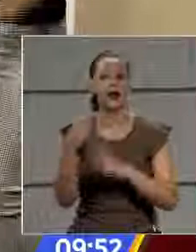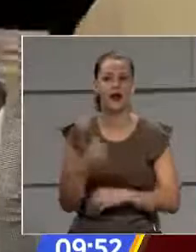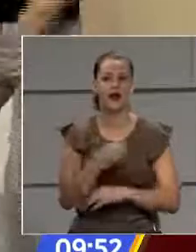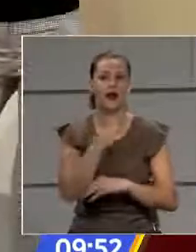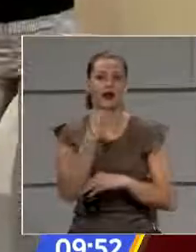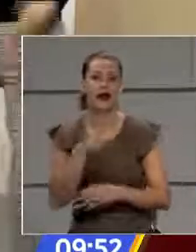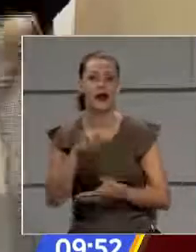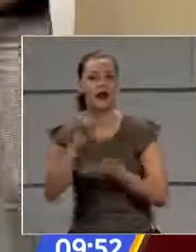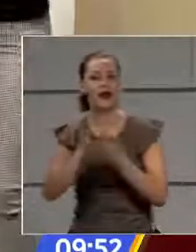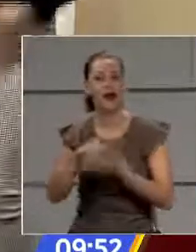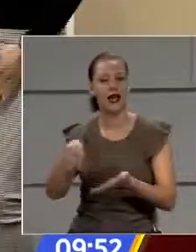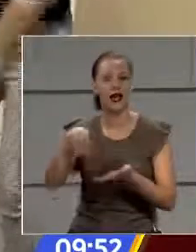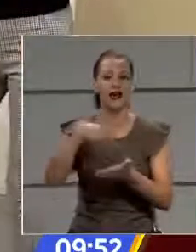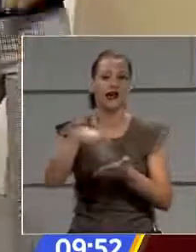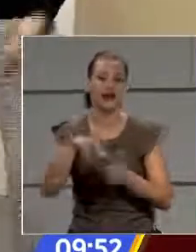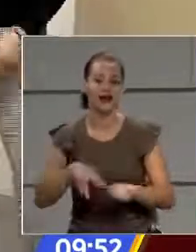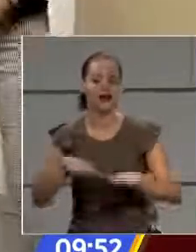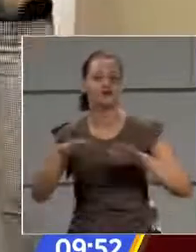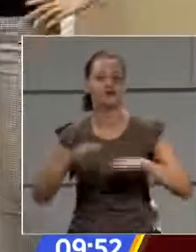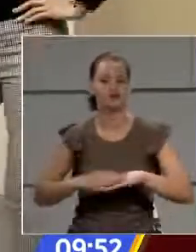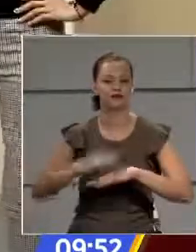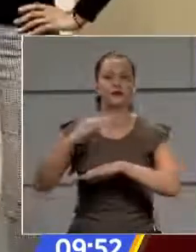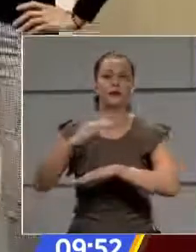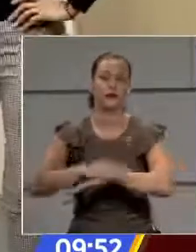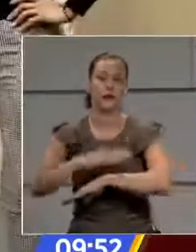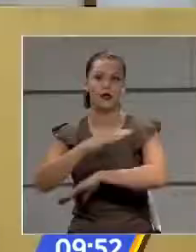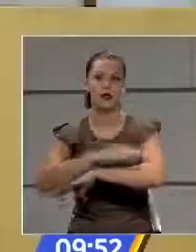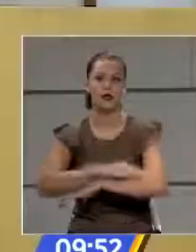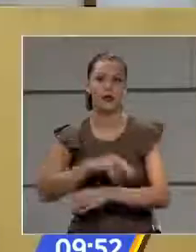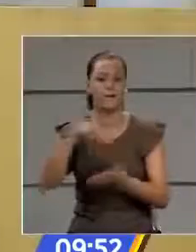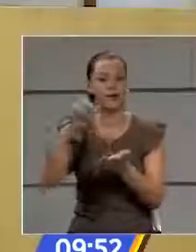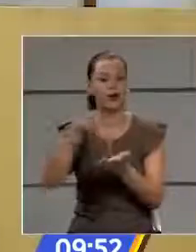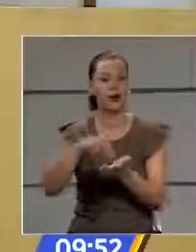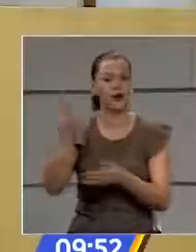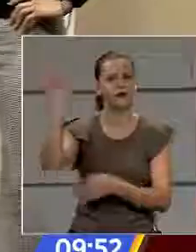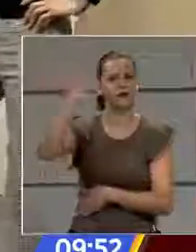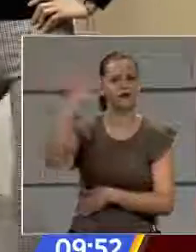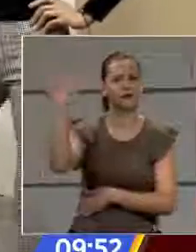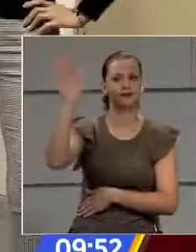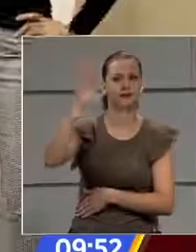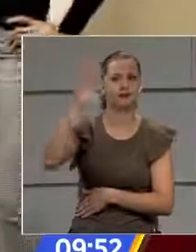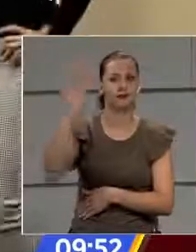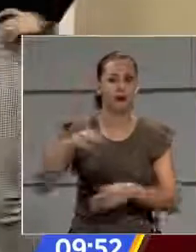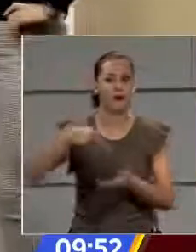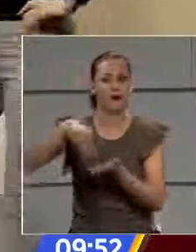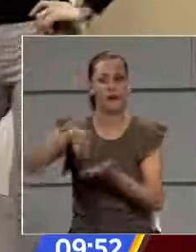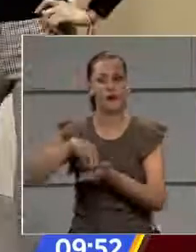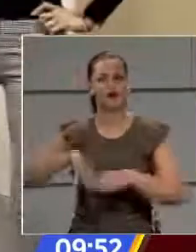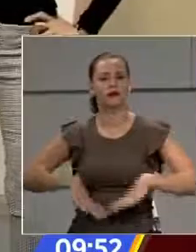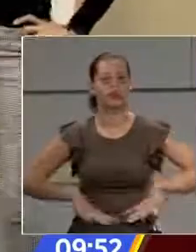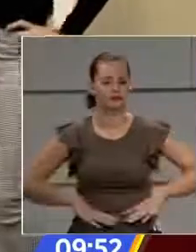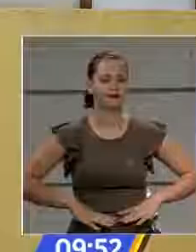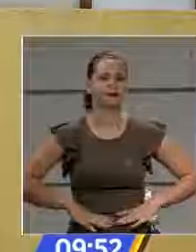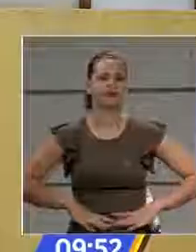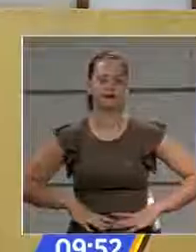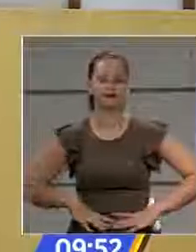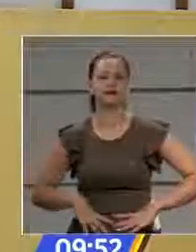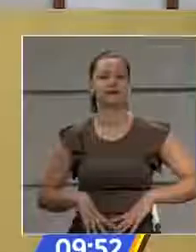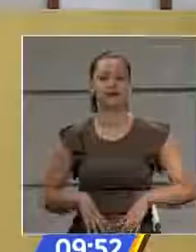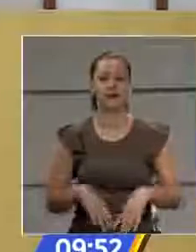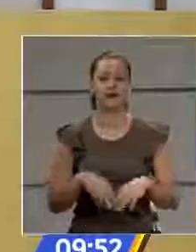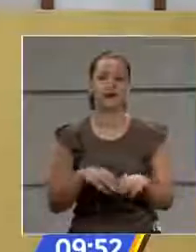Este es el baile de la ranita. Brinca, brinca y levanta la manita. Sacude te sacude la cinturita.